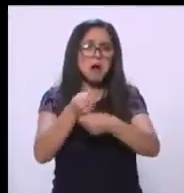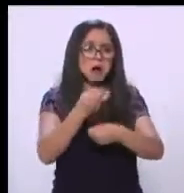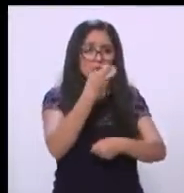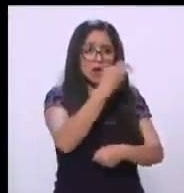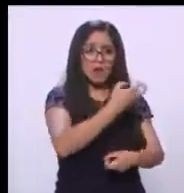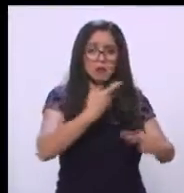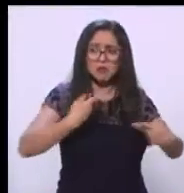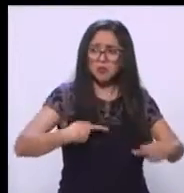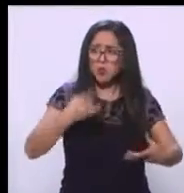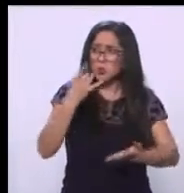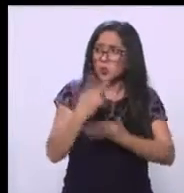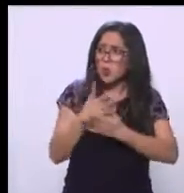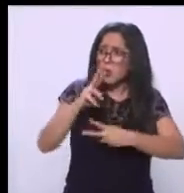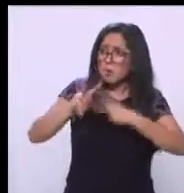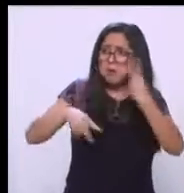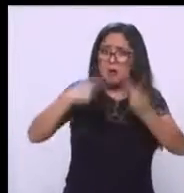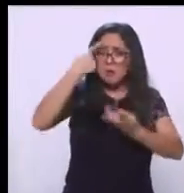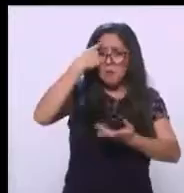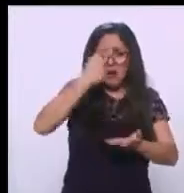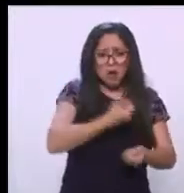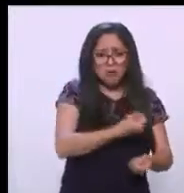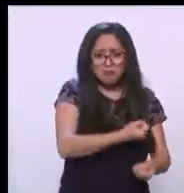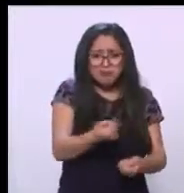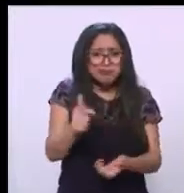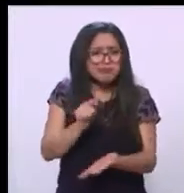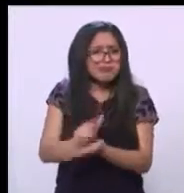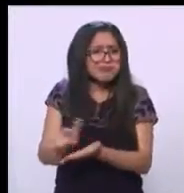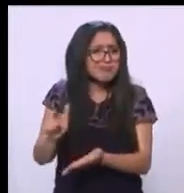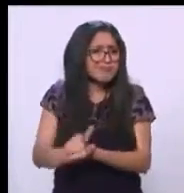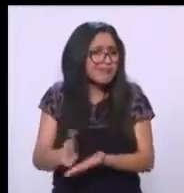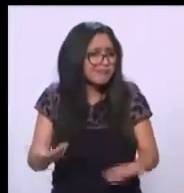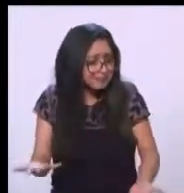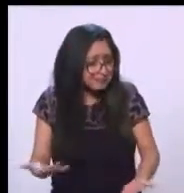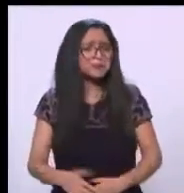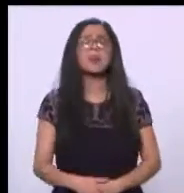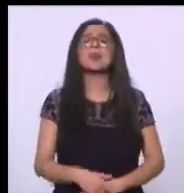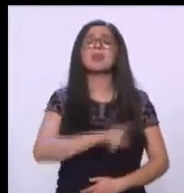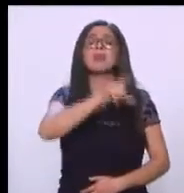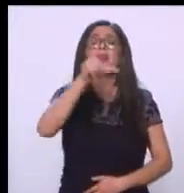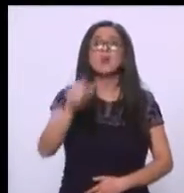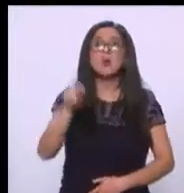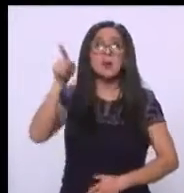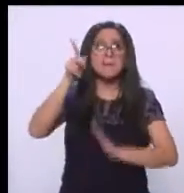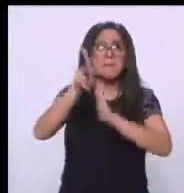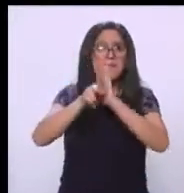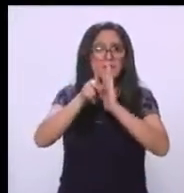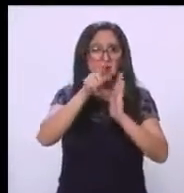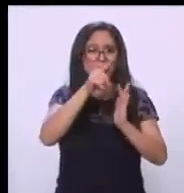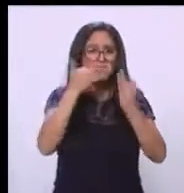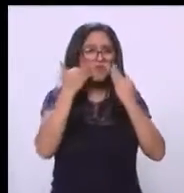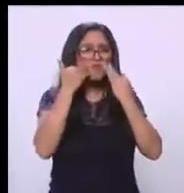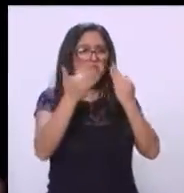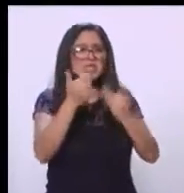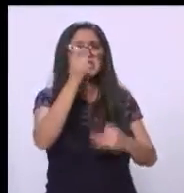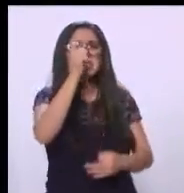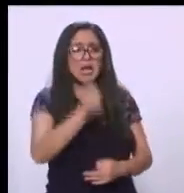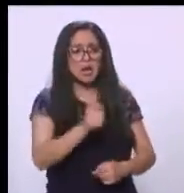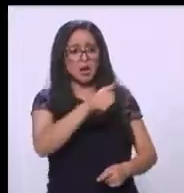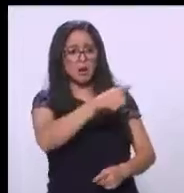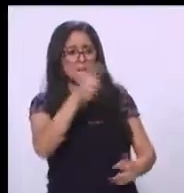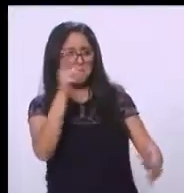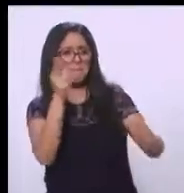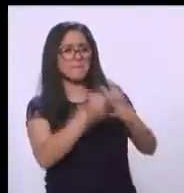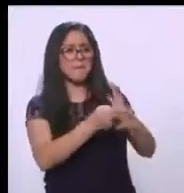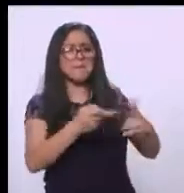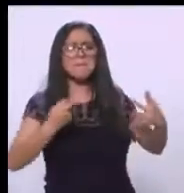casos incluso, por ahí tenemos un video, que lo que han hecho es linchar personas, porque a partir de las